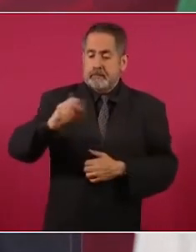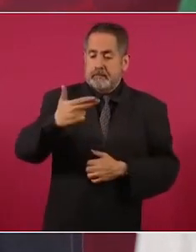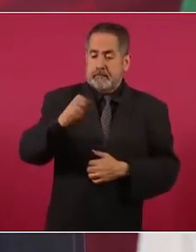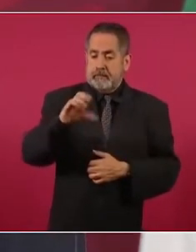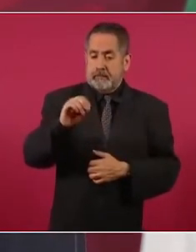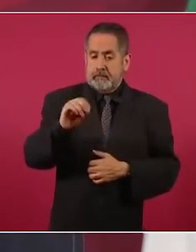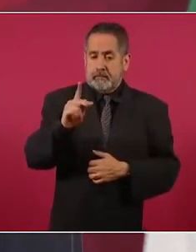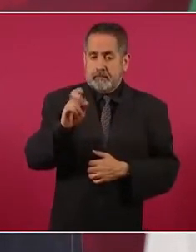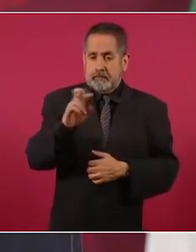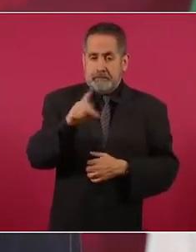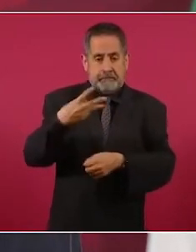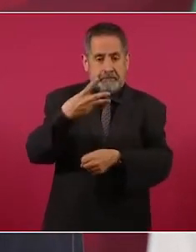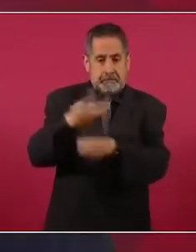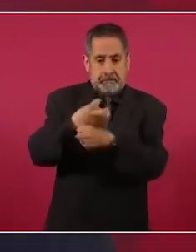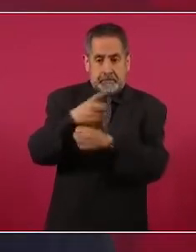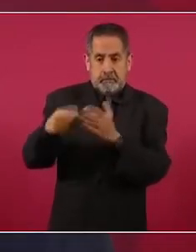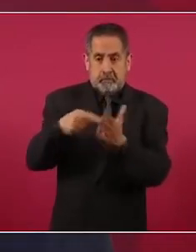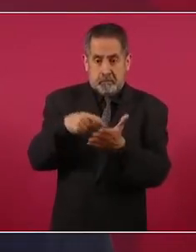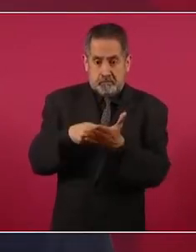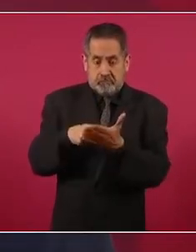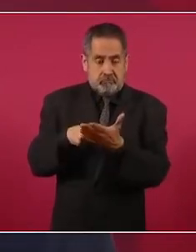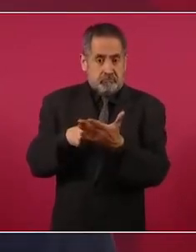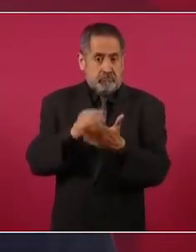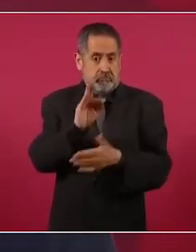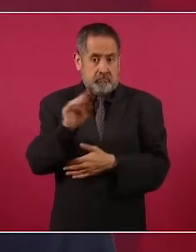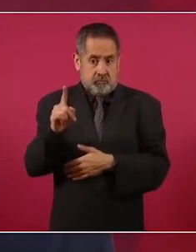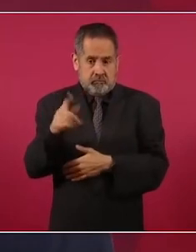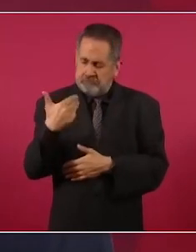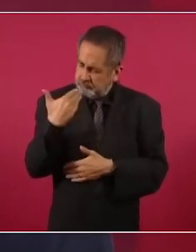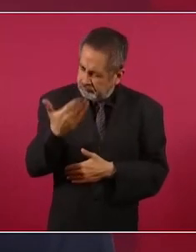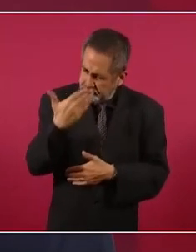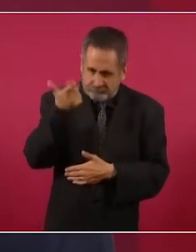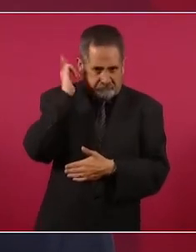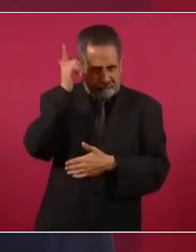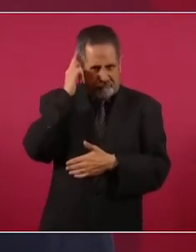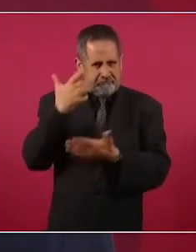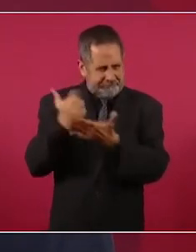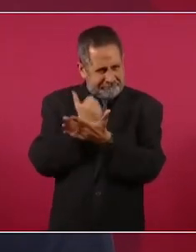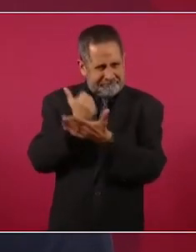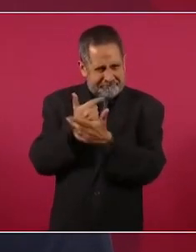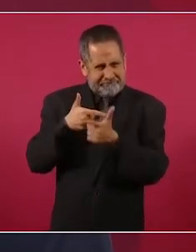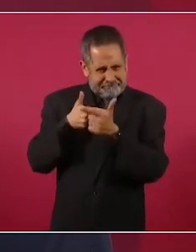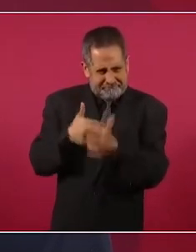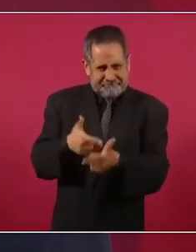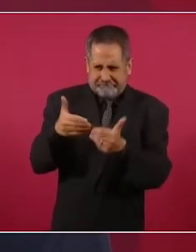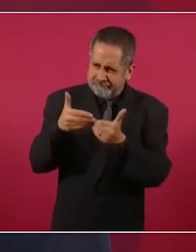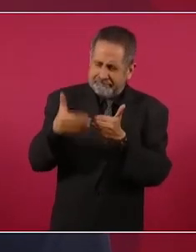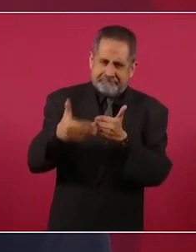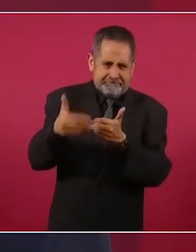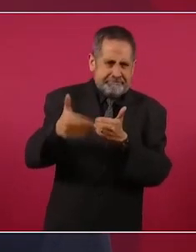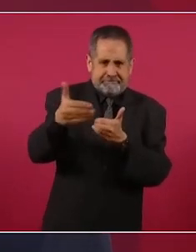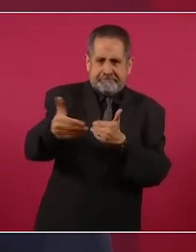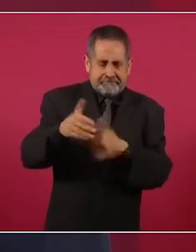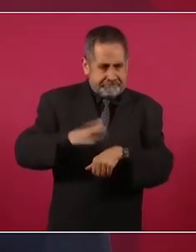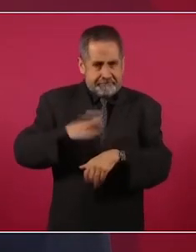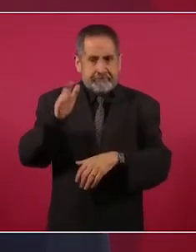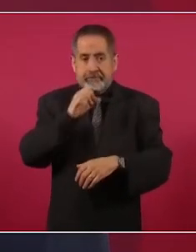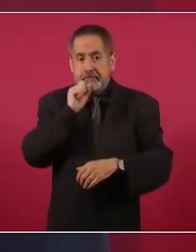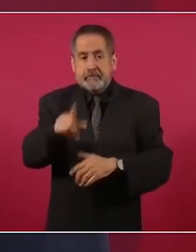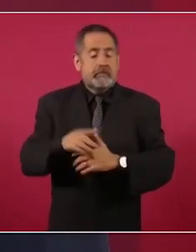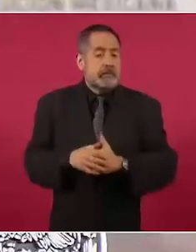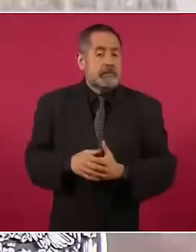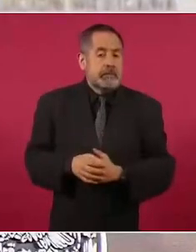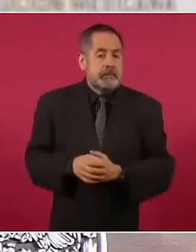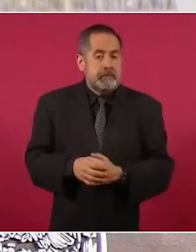que obtuvo tercer lugar, y también le deseo que siga adelante. Y